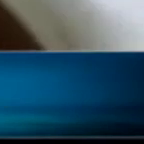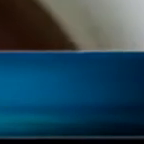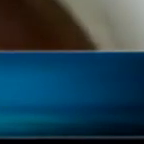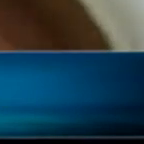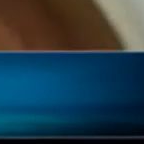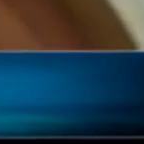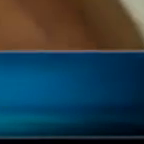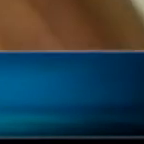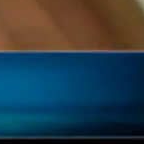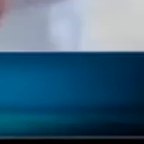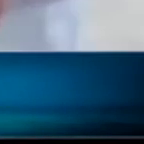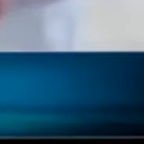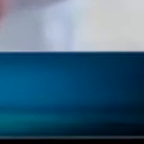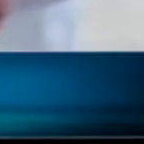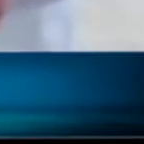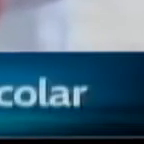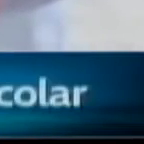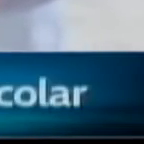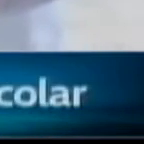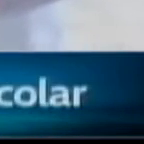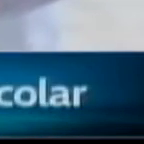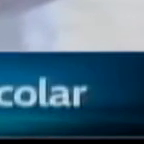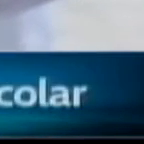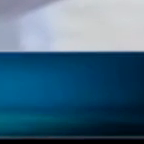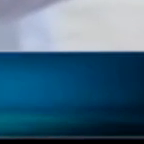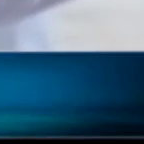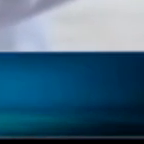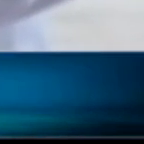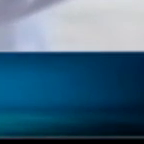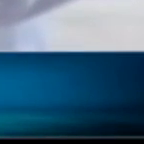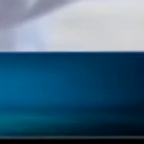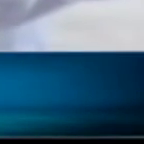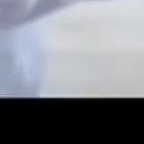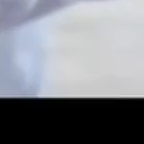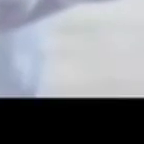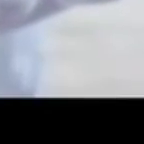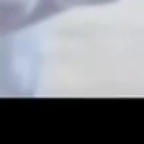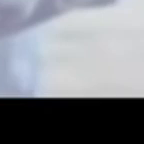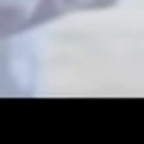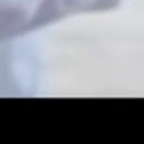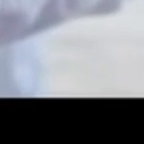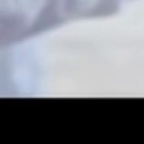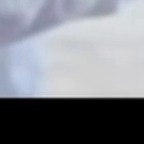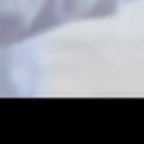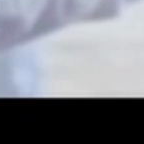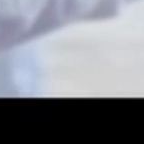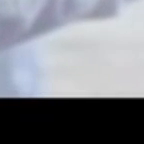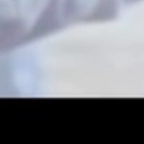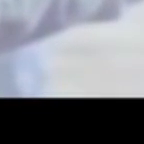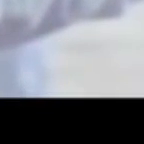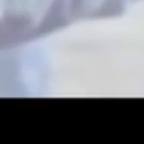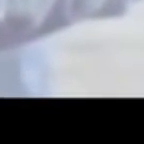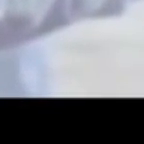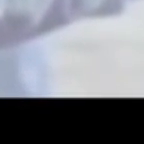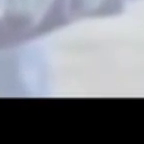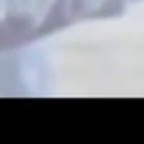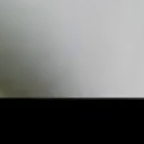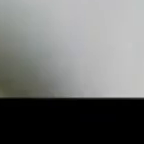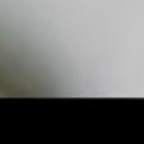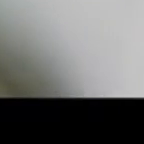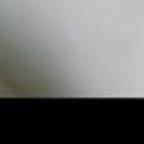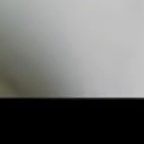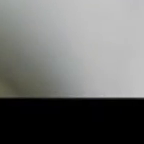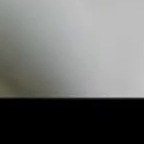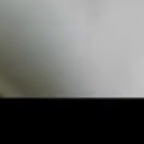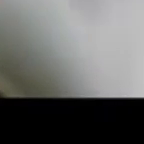realizó Andrew Burton, que es investigador neozelandés. Correcto, fue un gran aporte que él estuvo aquí, nos ayudó con la implementación del sistema y